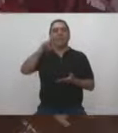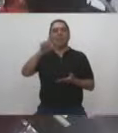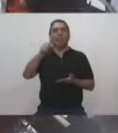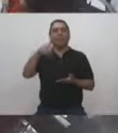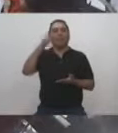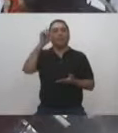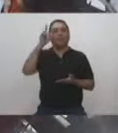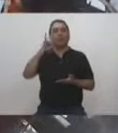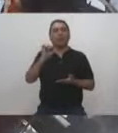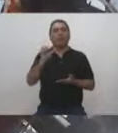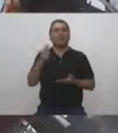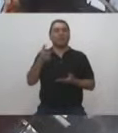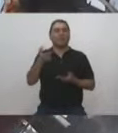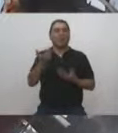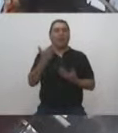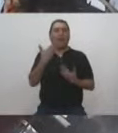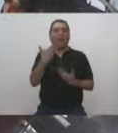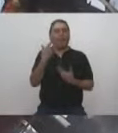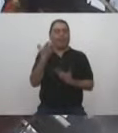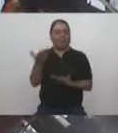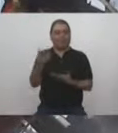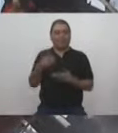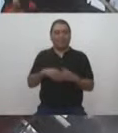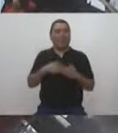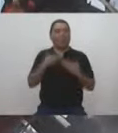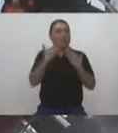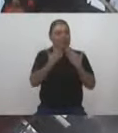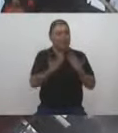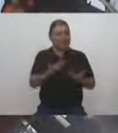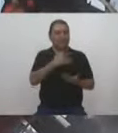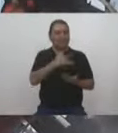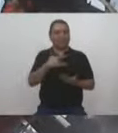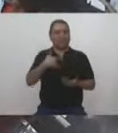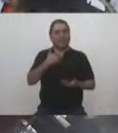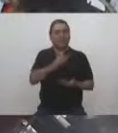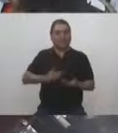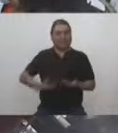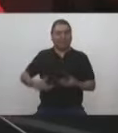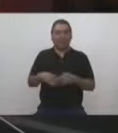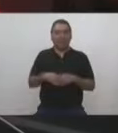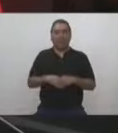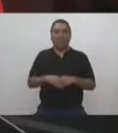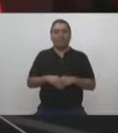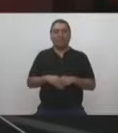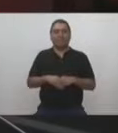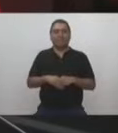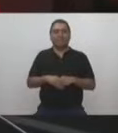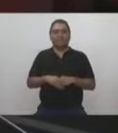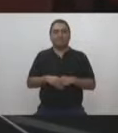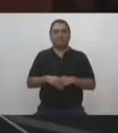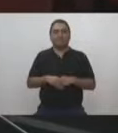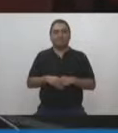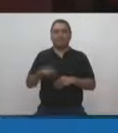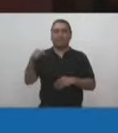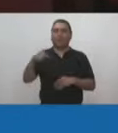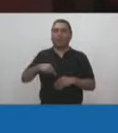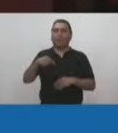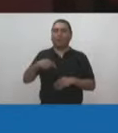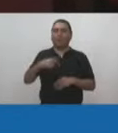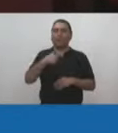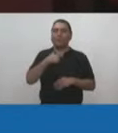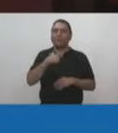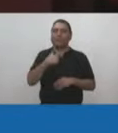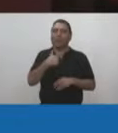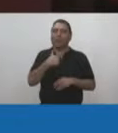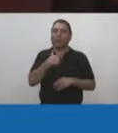¿Un director de una escuela? También, un director de un hospital. Yo no quiero entrar en esa demagogia de comparar con uno con otro. Yo creo